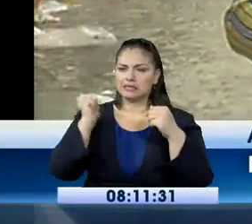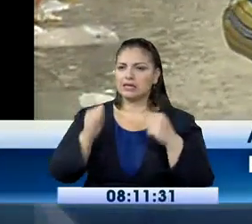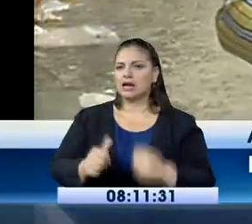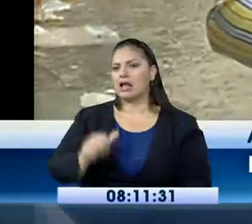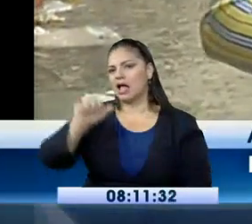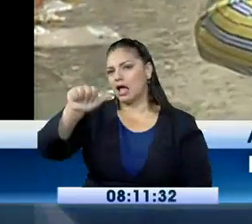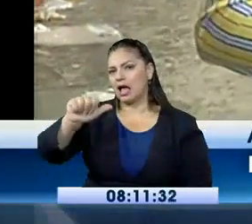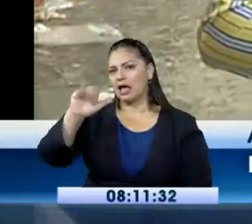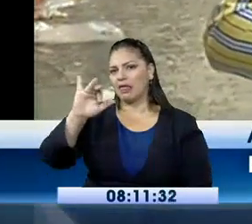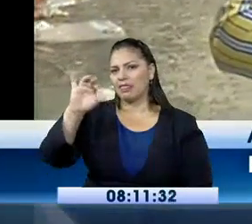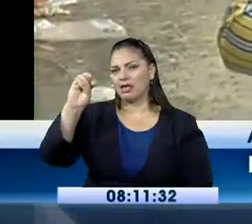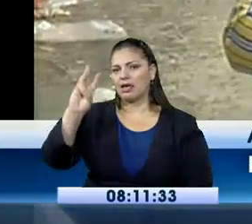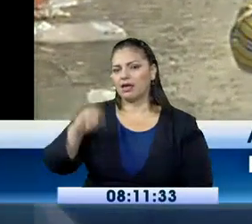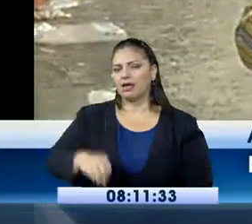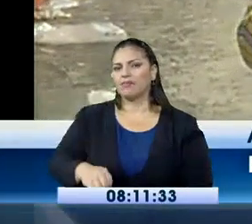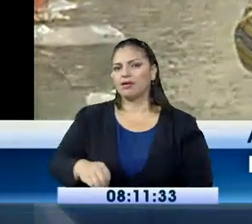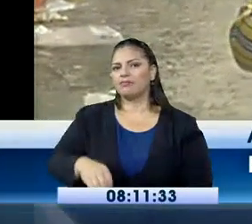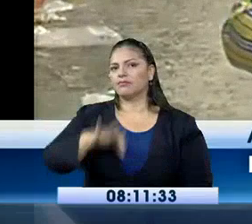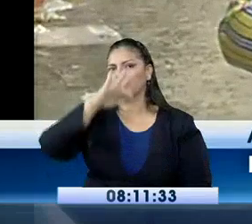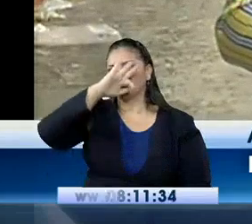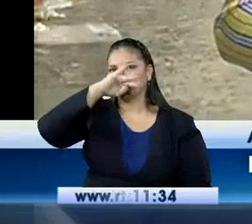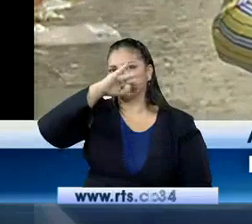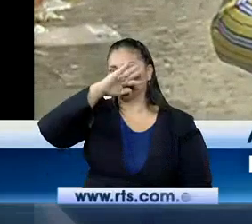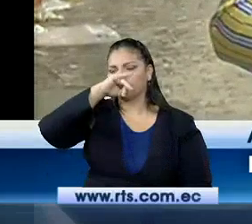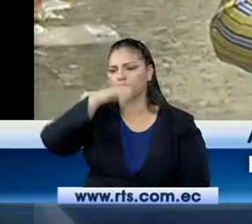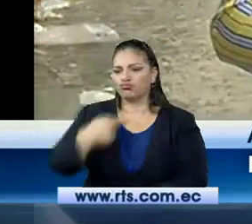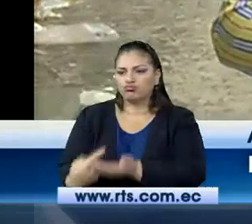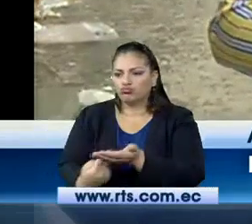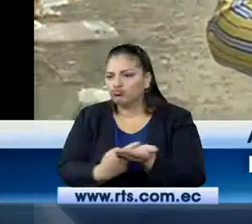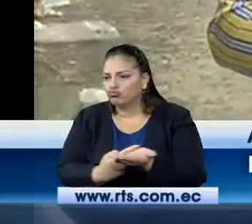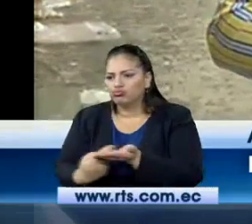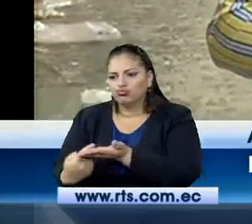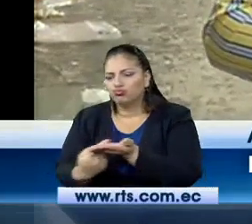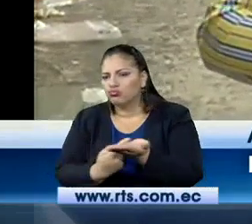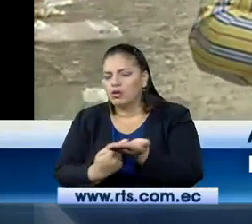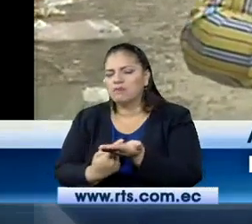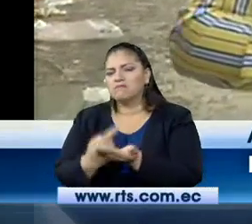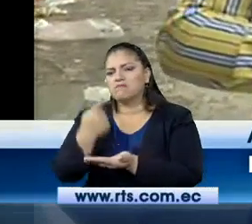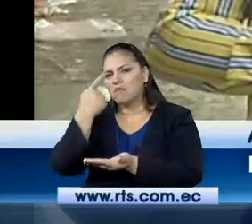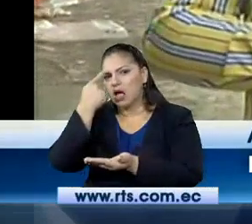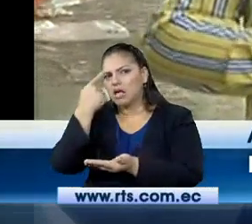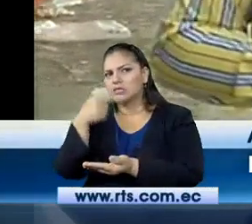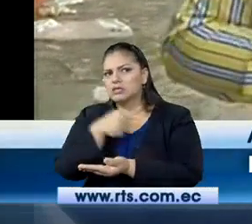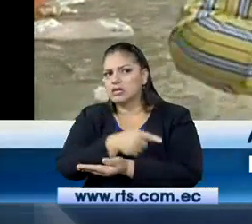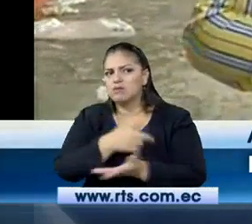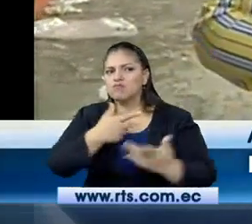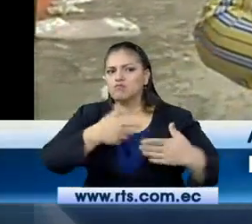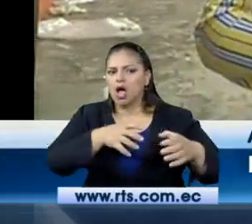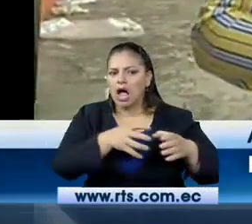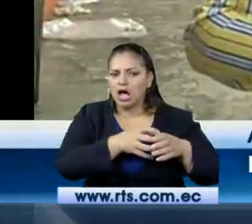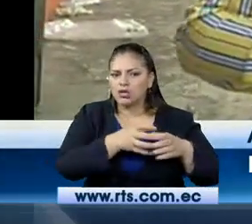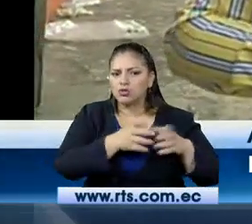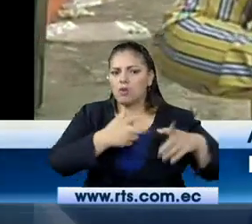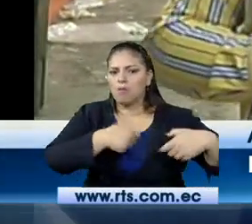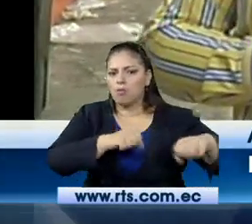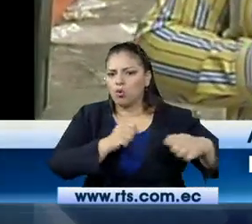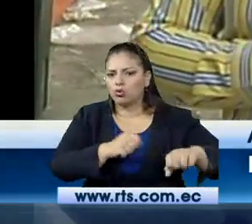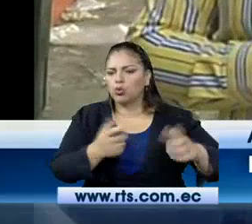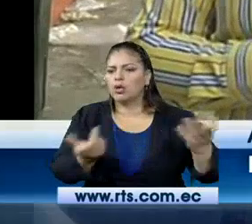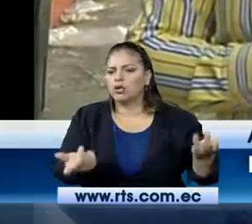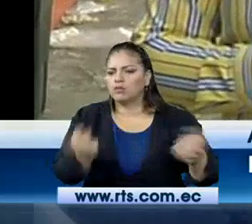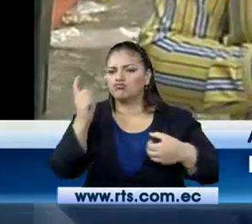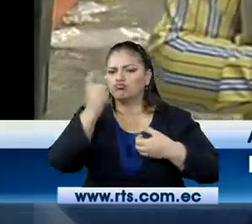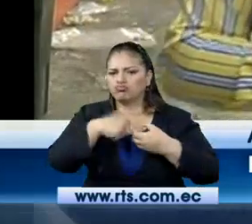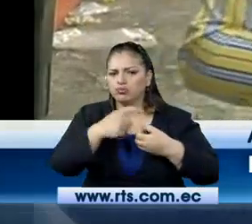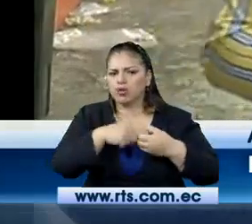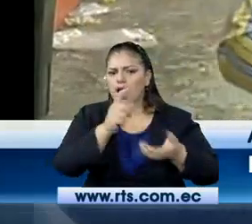en su directorio y ratificaron los requisitos que se solicitan para legalizar las tricimotos. Estamos todavía en el proceso, en la